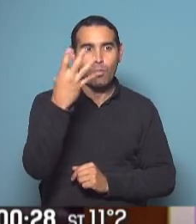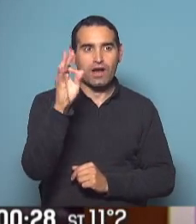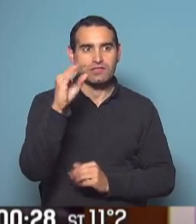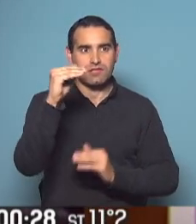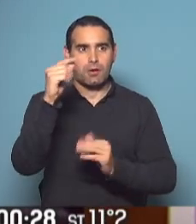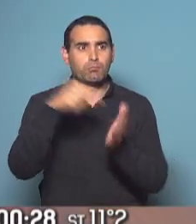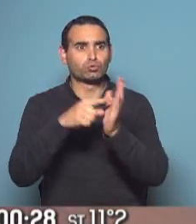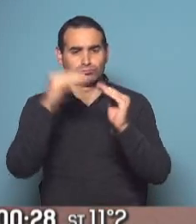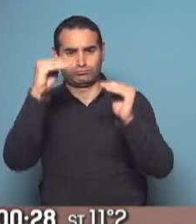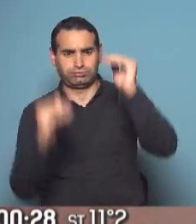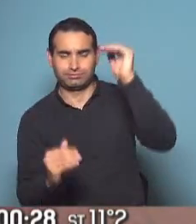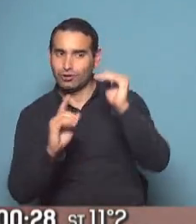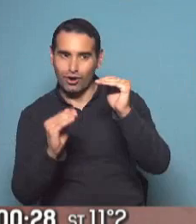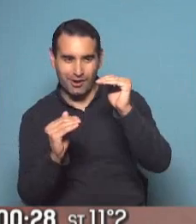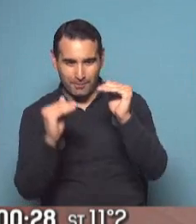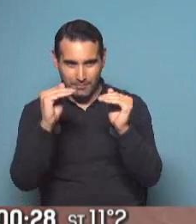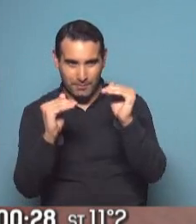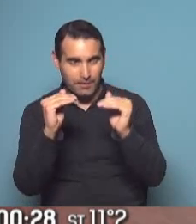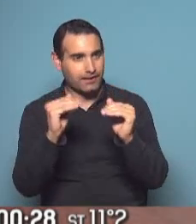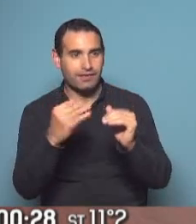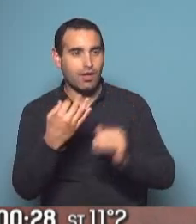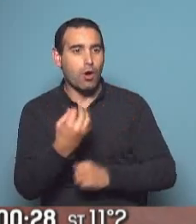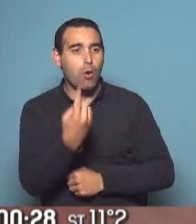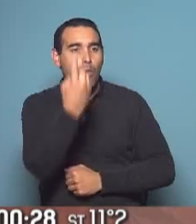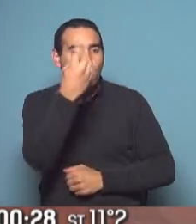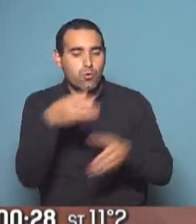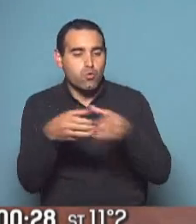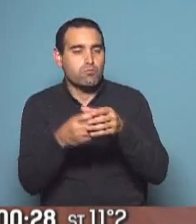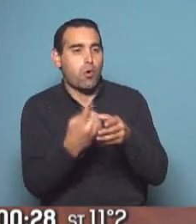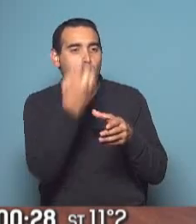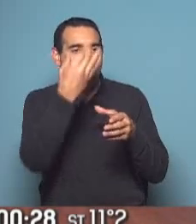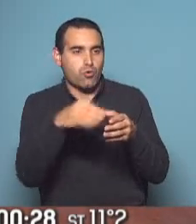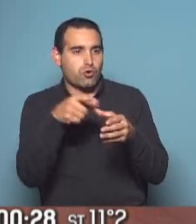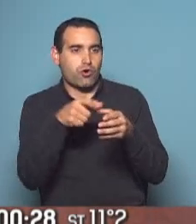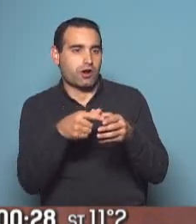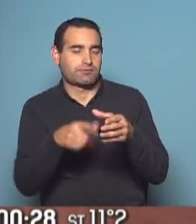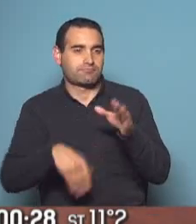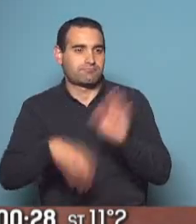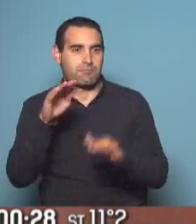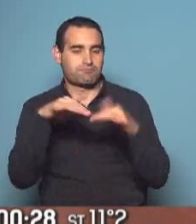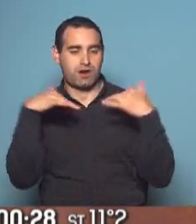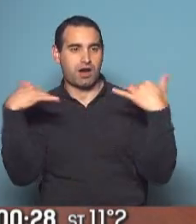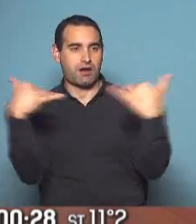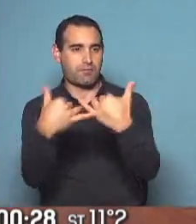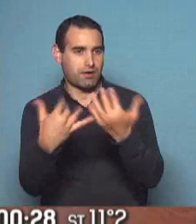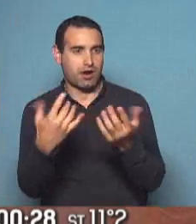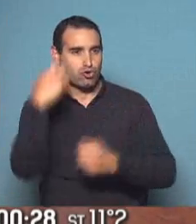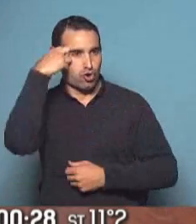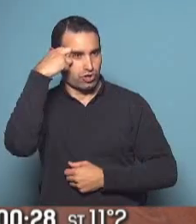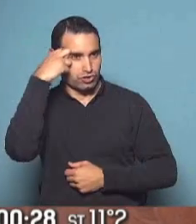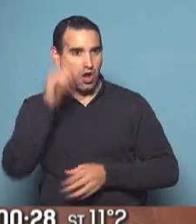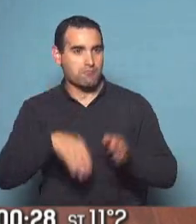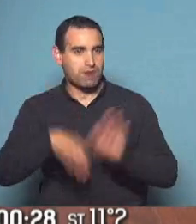pequeña la diferencia, entonces va a ser muy difícil que un solo partido tenga mayoría propia en ambas cámaras del Congreso, de modo que el